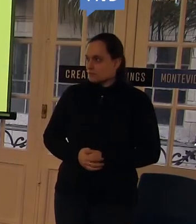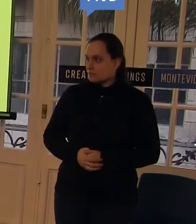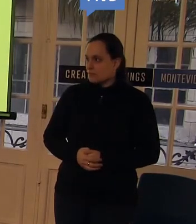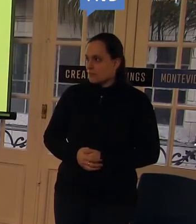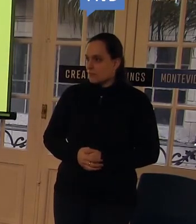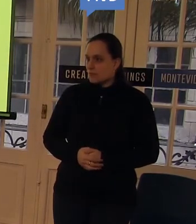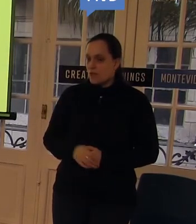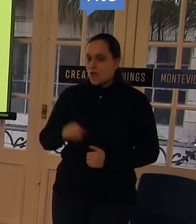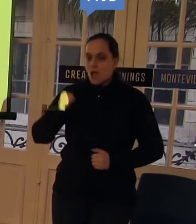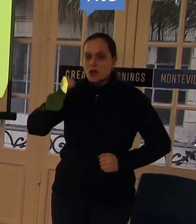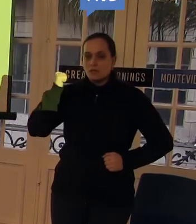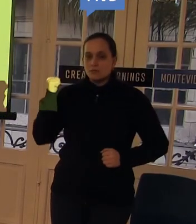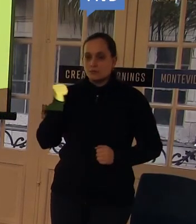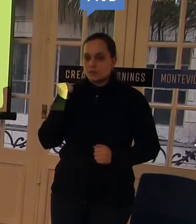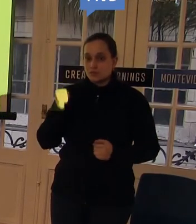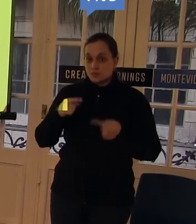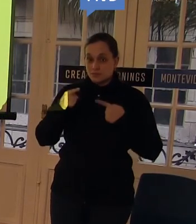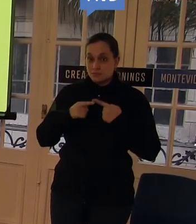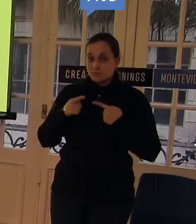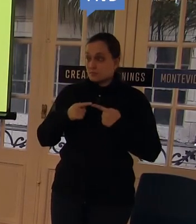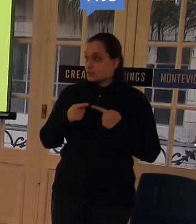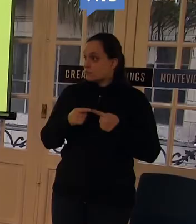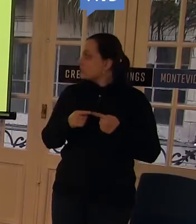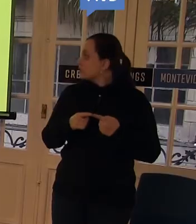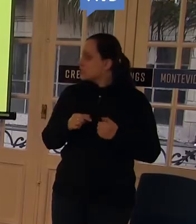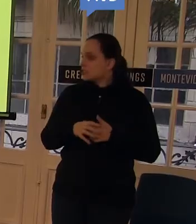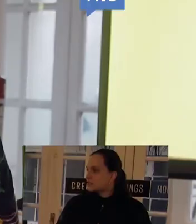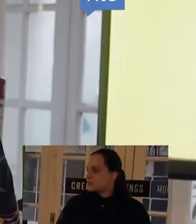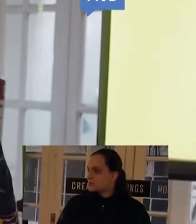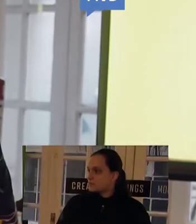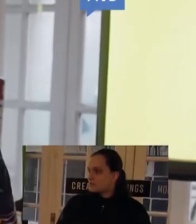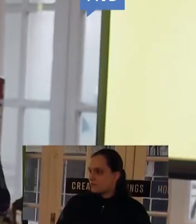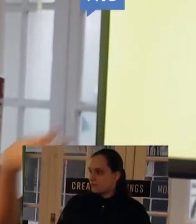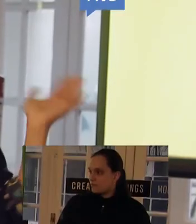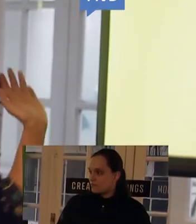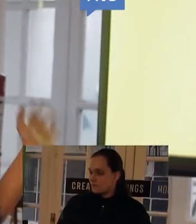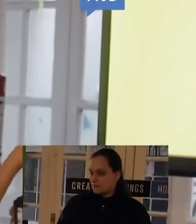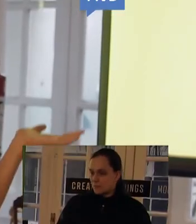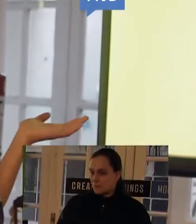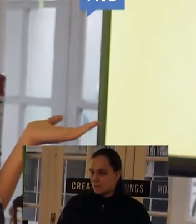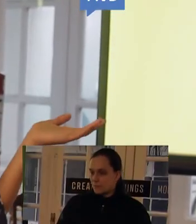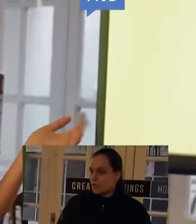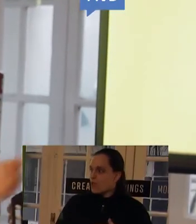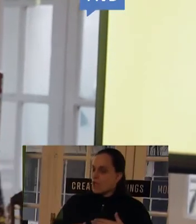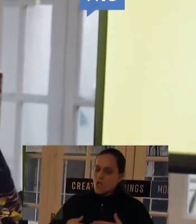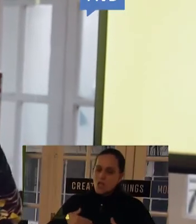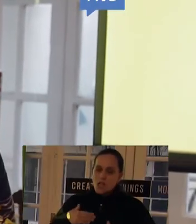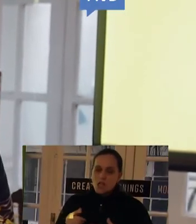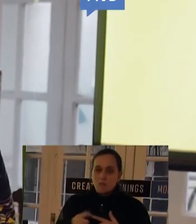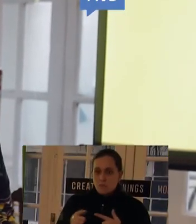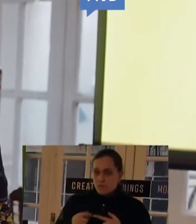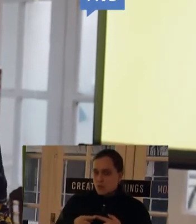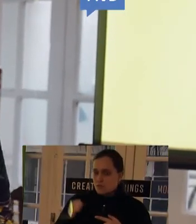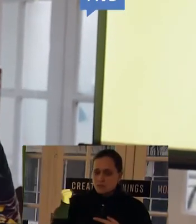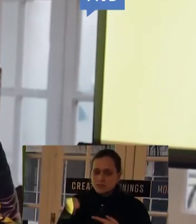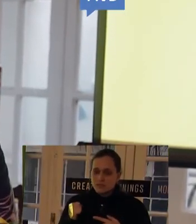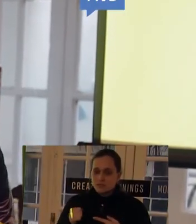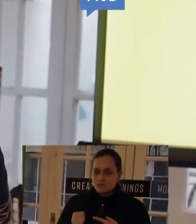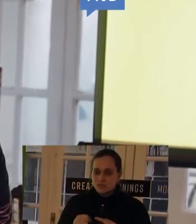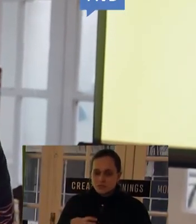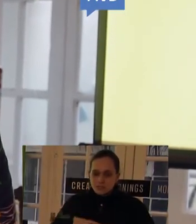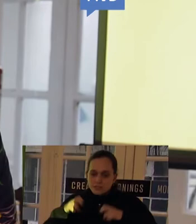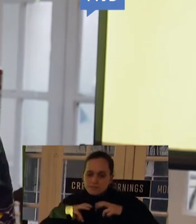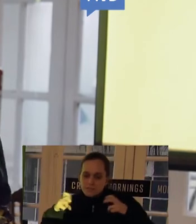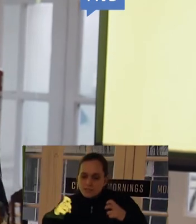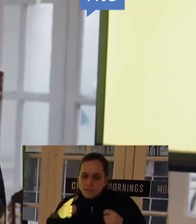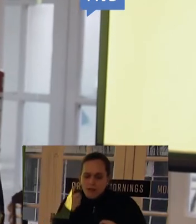Bueno, para mí lo más importante y lo que me di cuenta que es el paso uno de inicio, al igual que en el flujo que vivíamos antes, es la